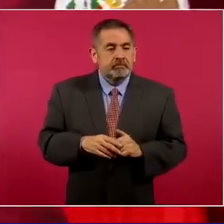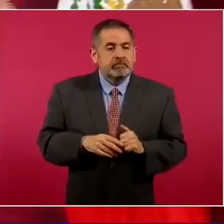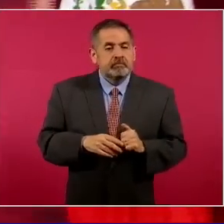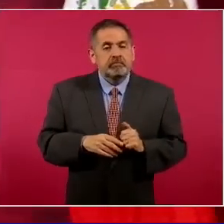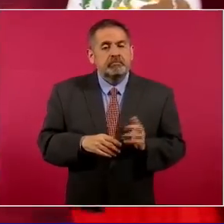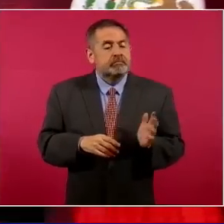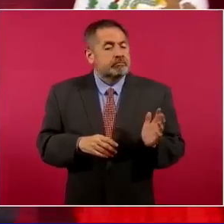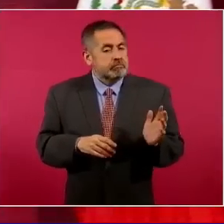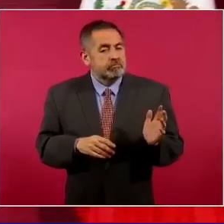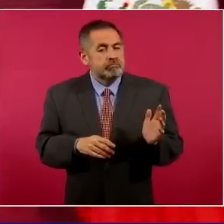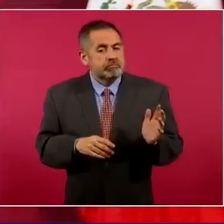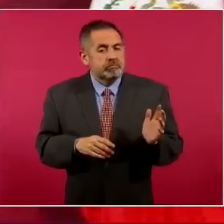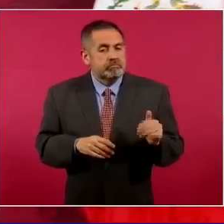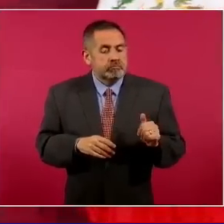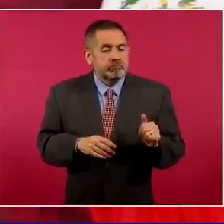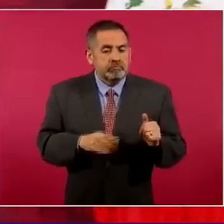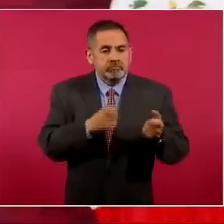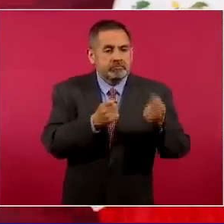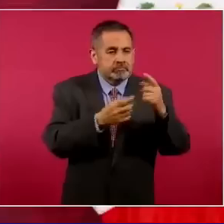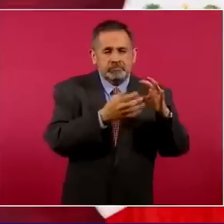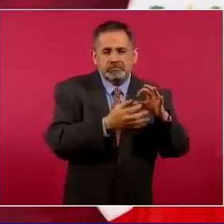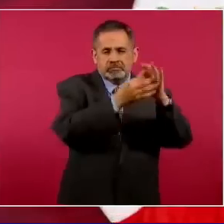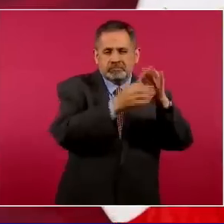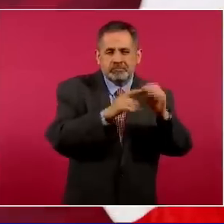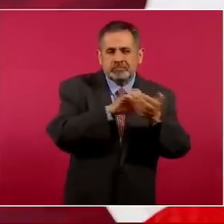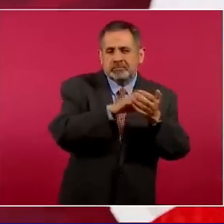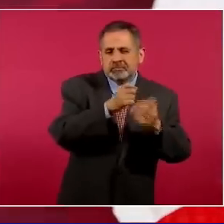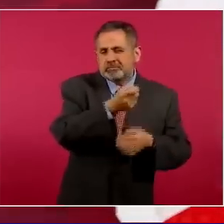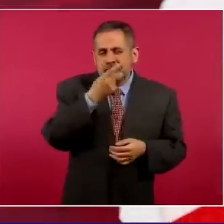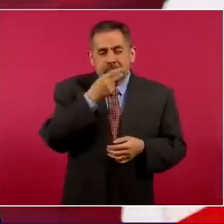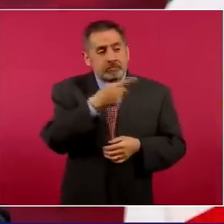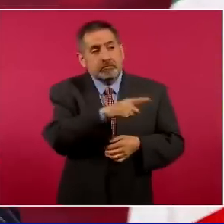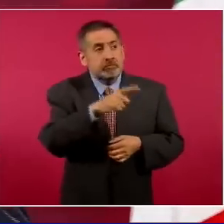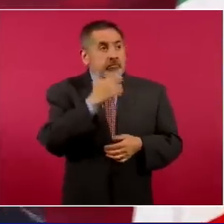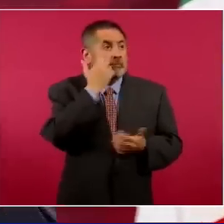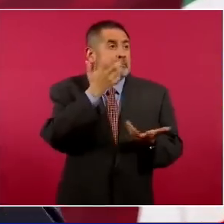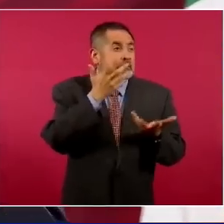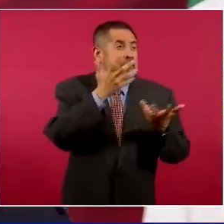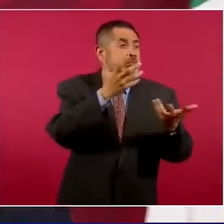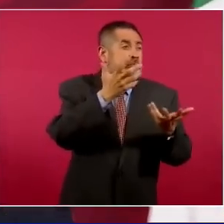simpatías. Por eso hablo de los aspiracionistas, ¿no?